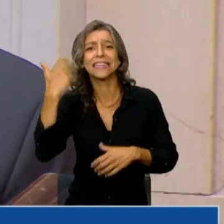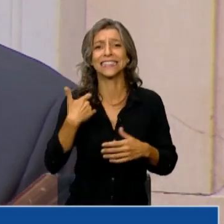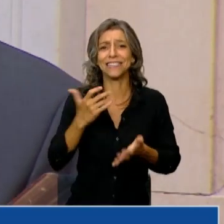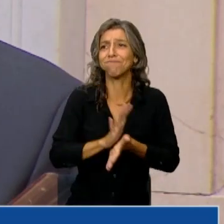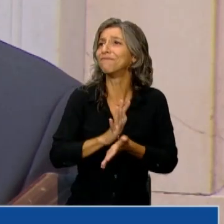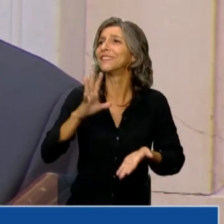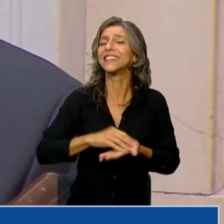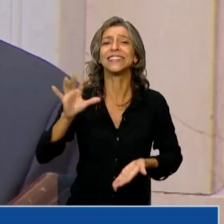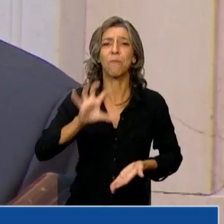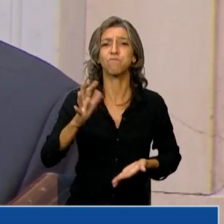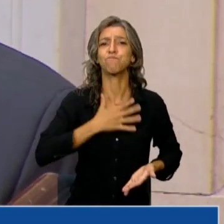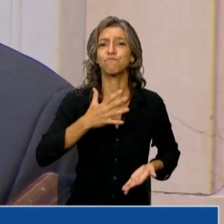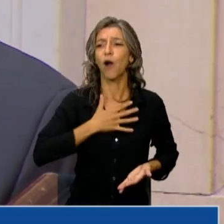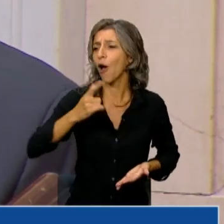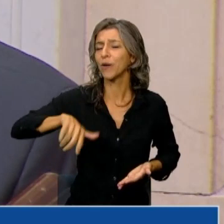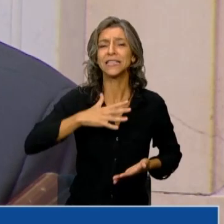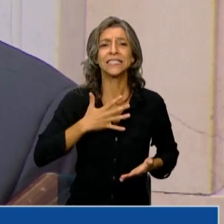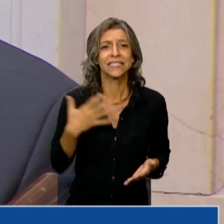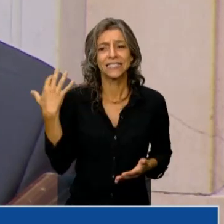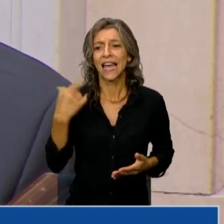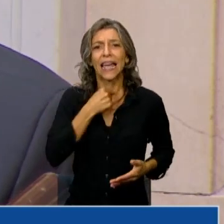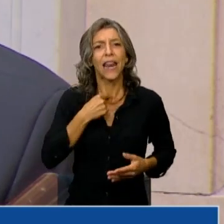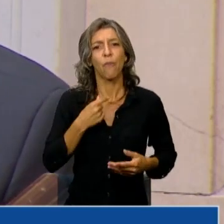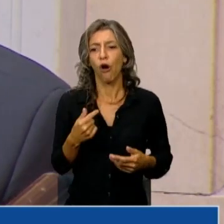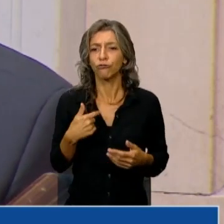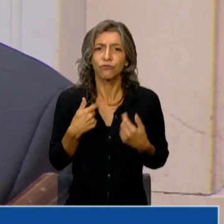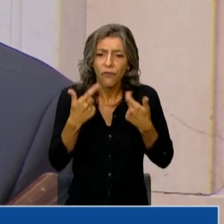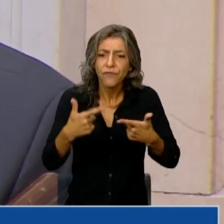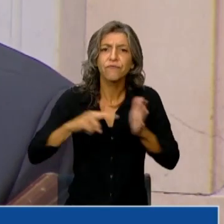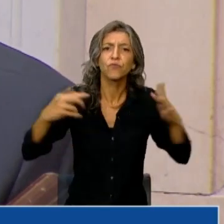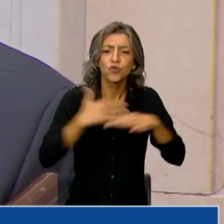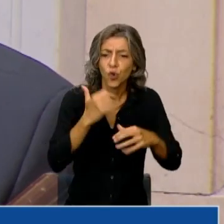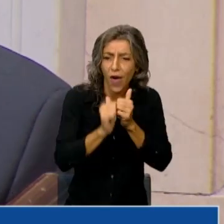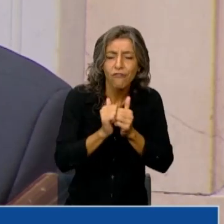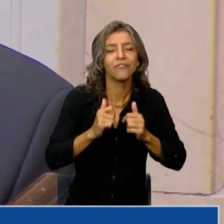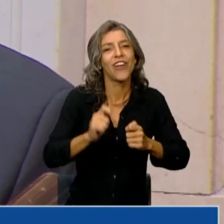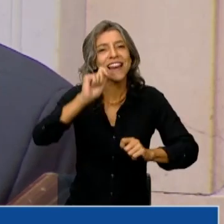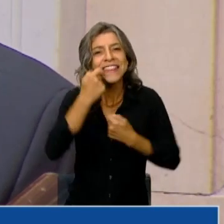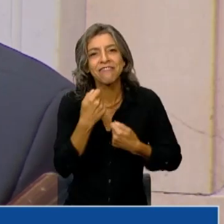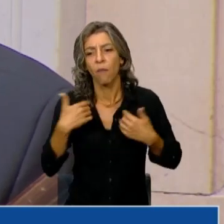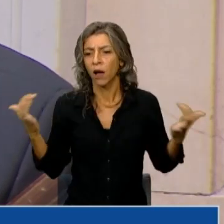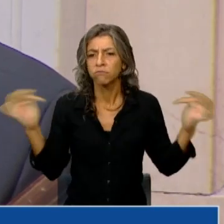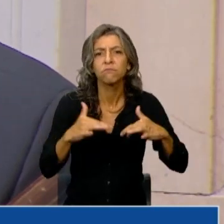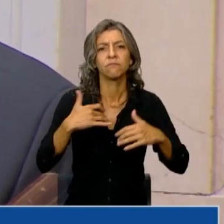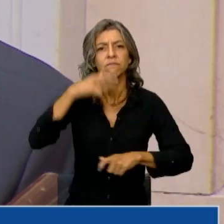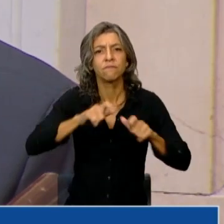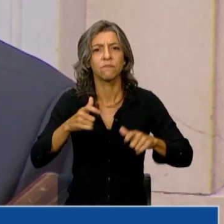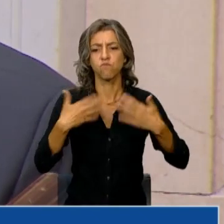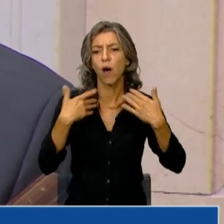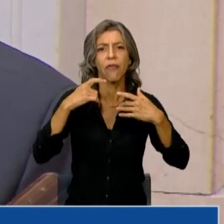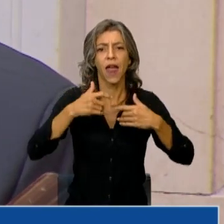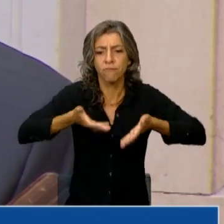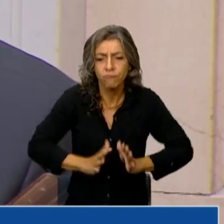eso, nosotros haremos de Rosario una ciudad digna de ser vivida, donde cada rosarino pueda crecer,